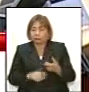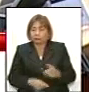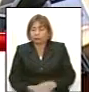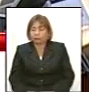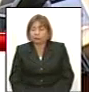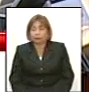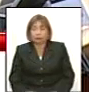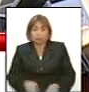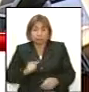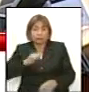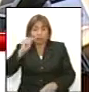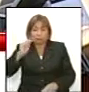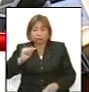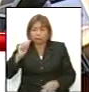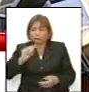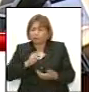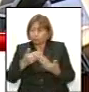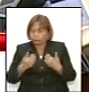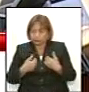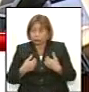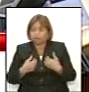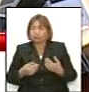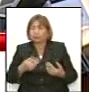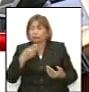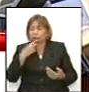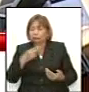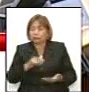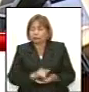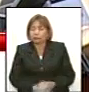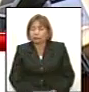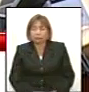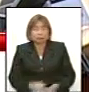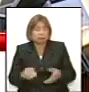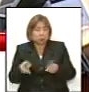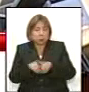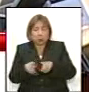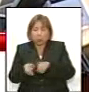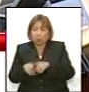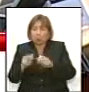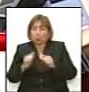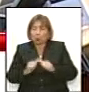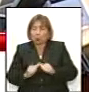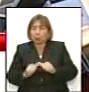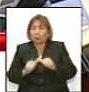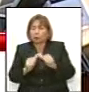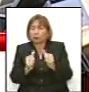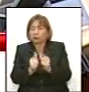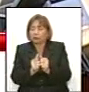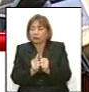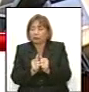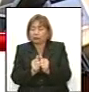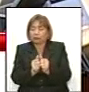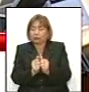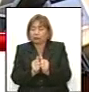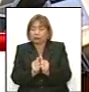de Ancash también tiene proyectos de inversión, pero creo que podemos igual continuar nutriendo esa agenda a través de la